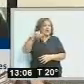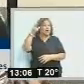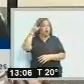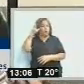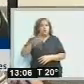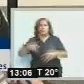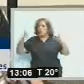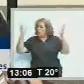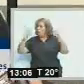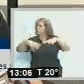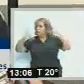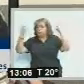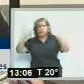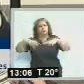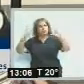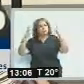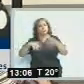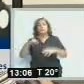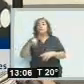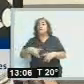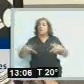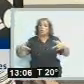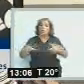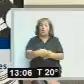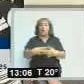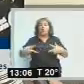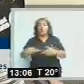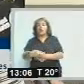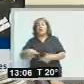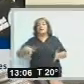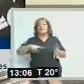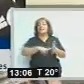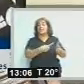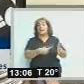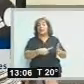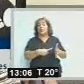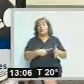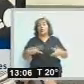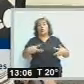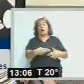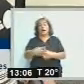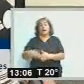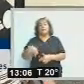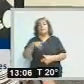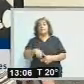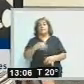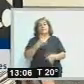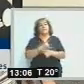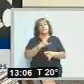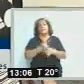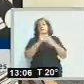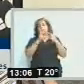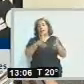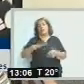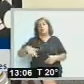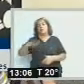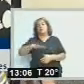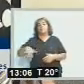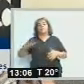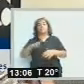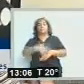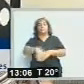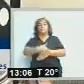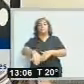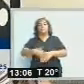presente una importante caída de agua, anegamiento en microcentro. Ahí tenemos, siempre hablamos de San Antonio, la avenida